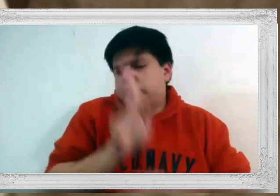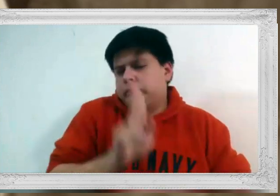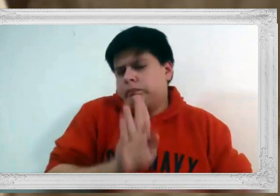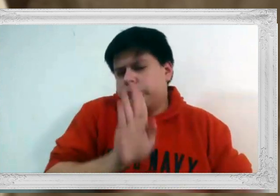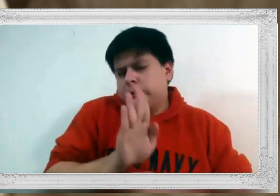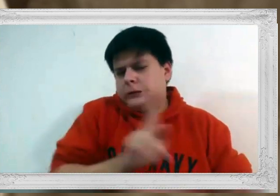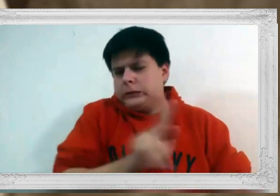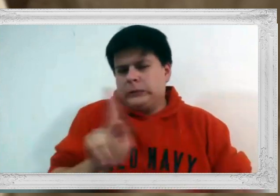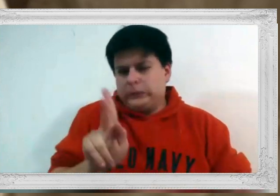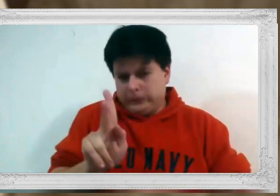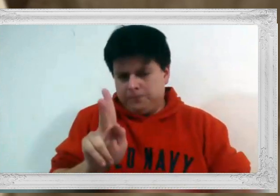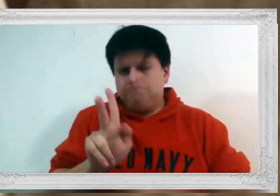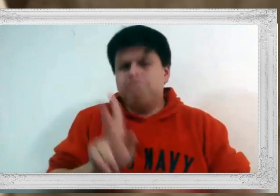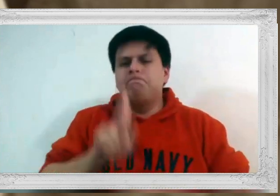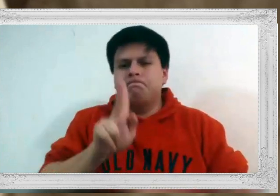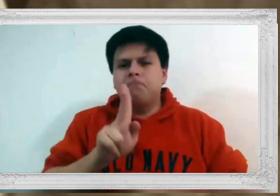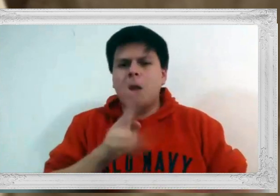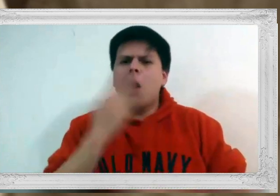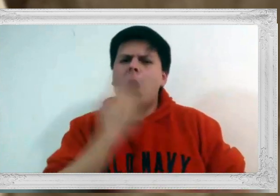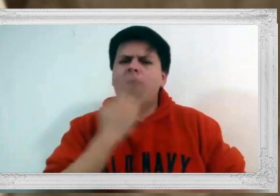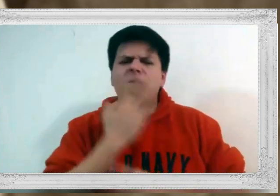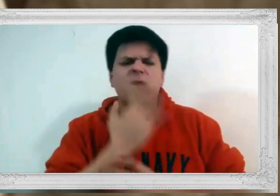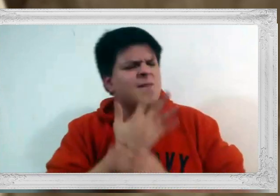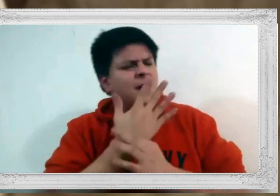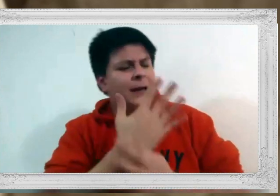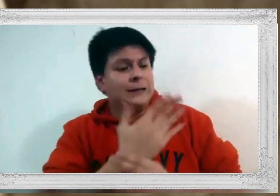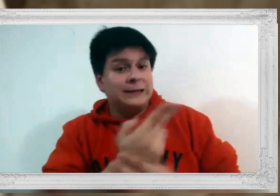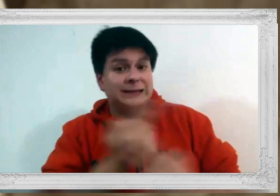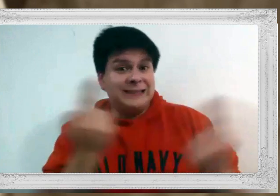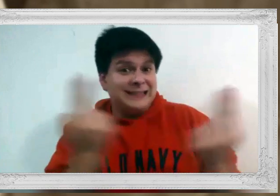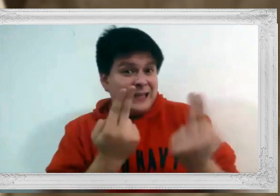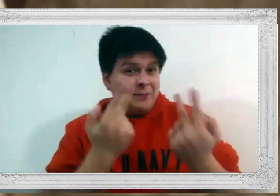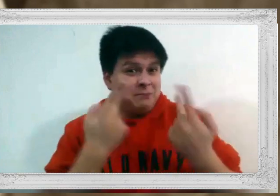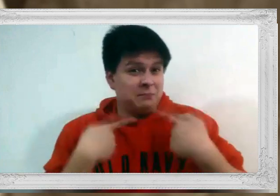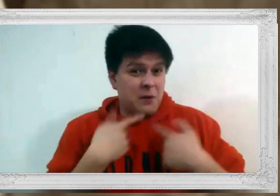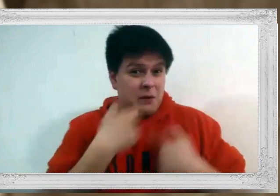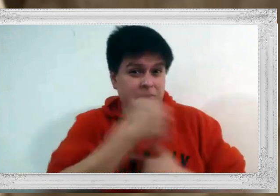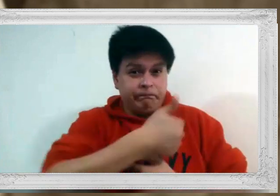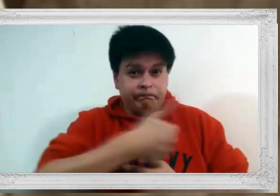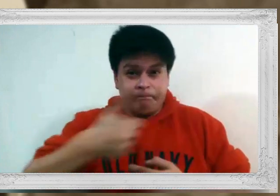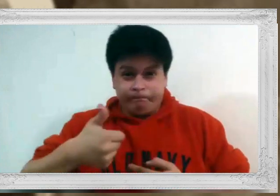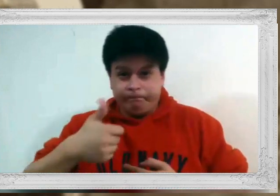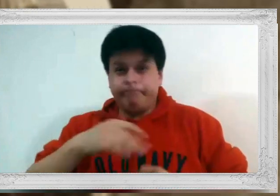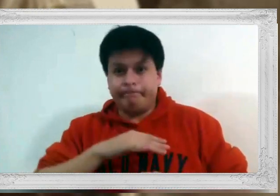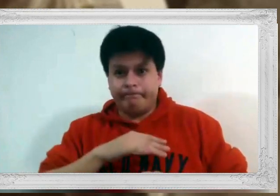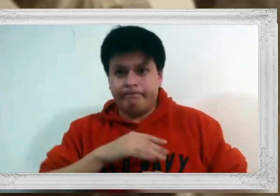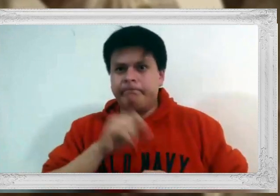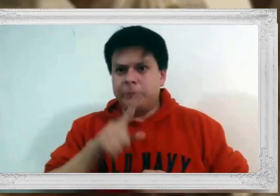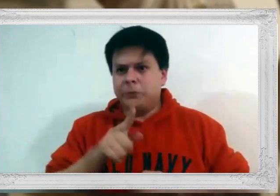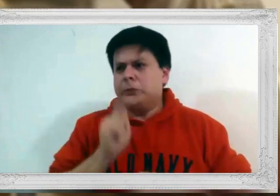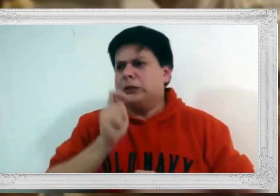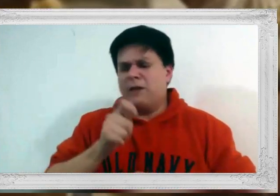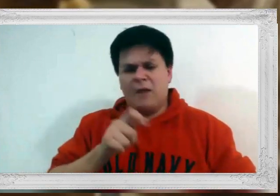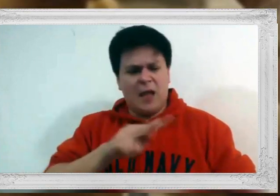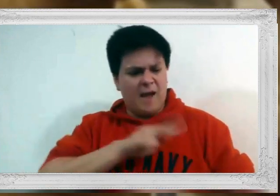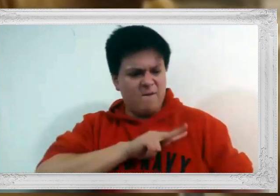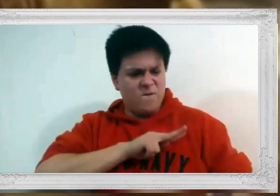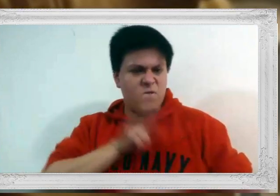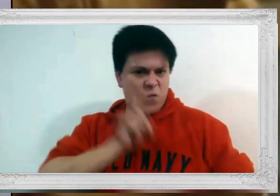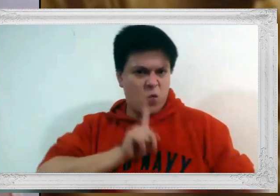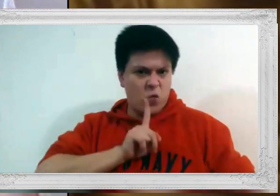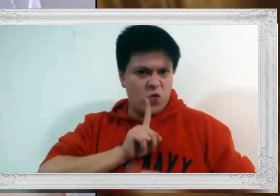la Escritura dice que la condición objetiva de necesidad, en este caso, el hecho de ser viuda, no es